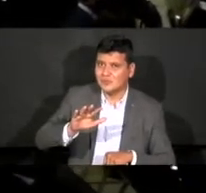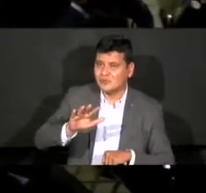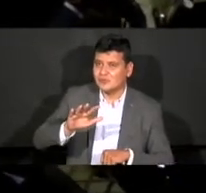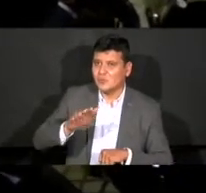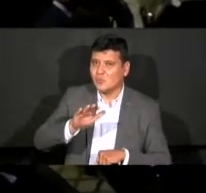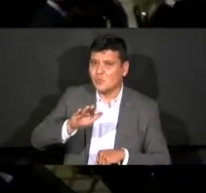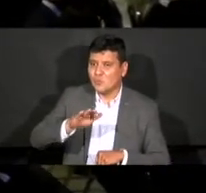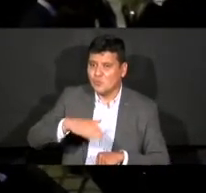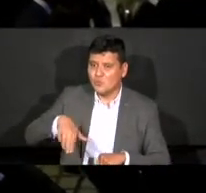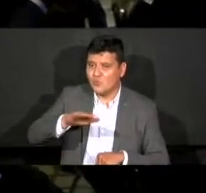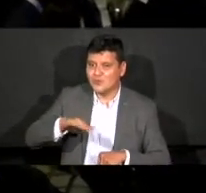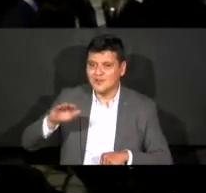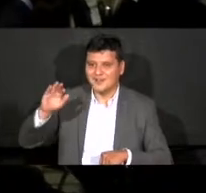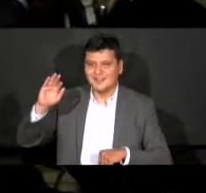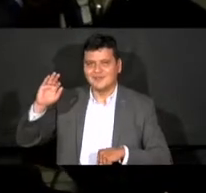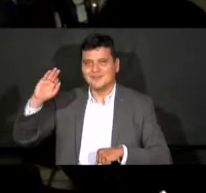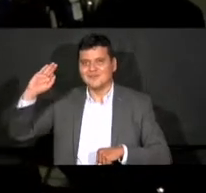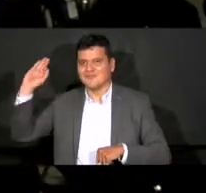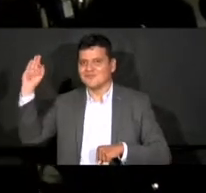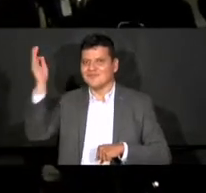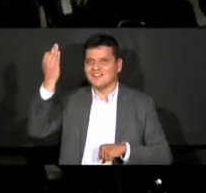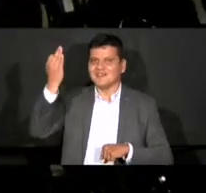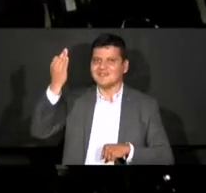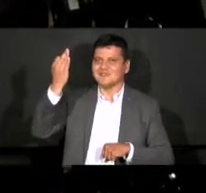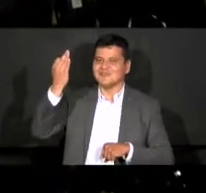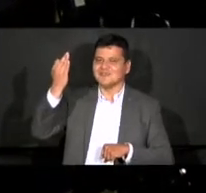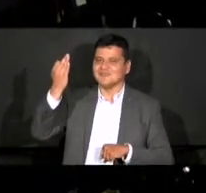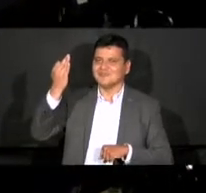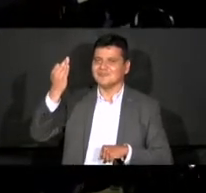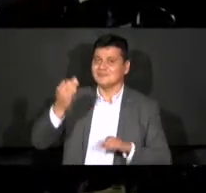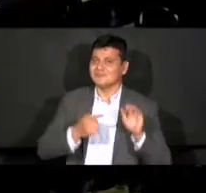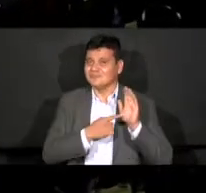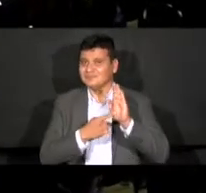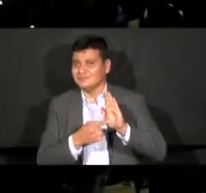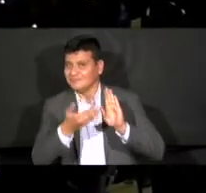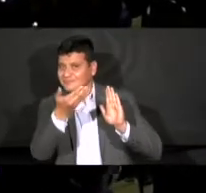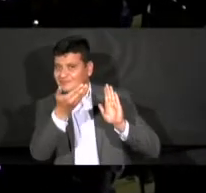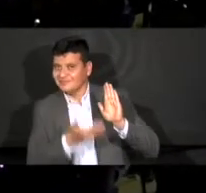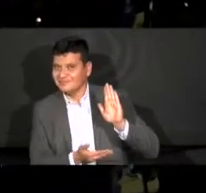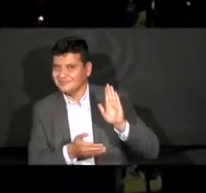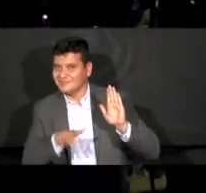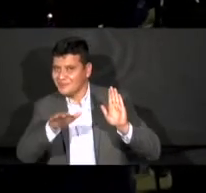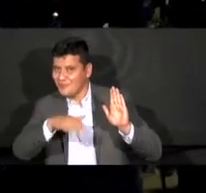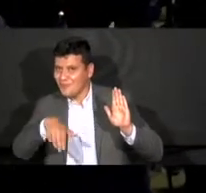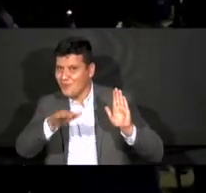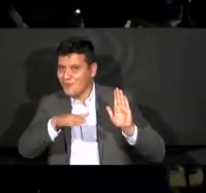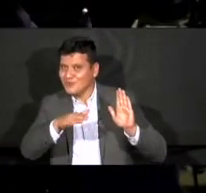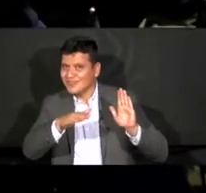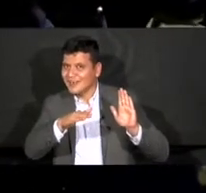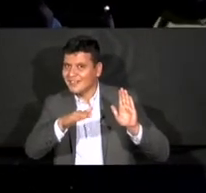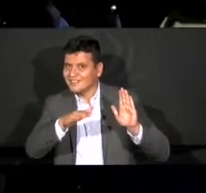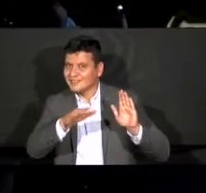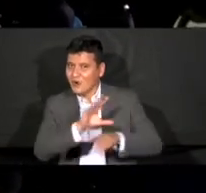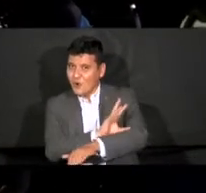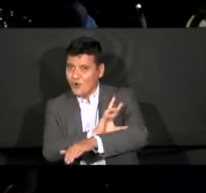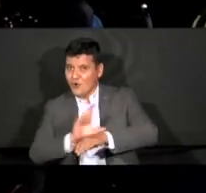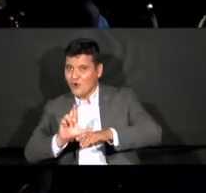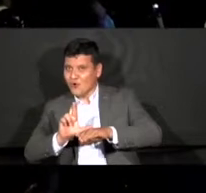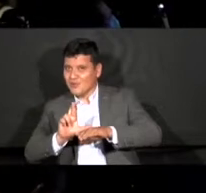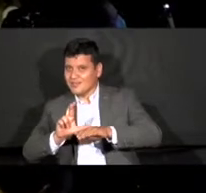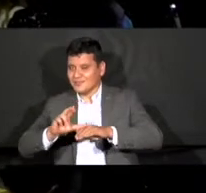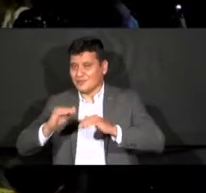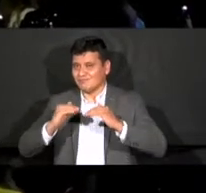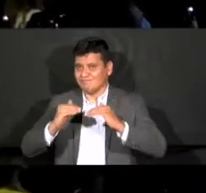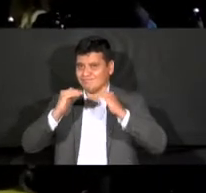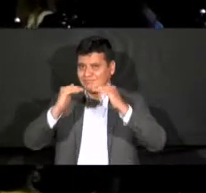una óptica distinta, con un trabajo coordinado de los diferentes órdenes de gobierno, escuchando la voz